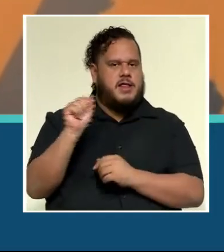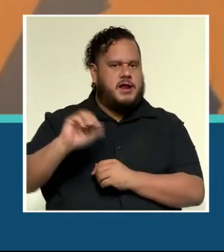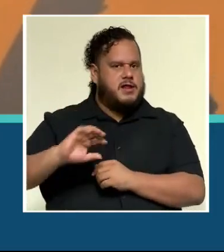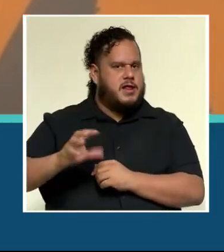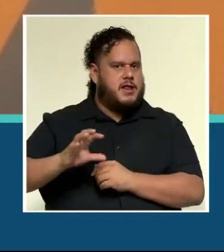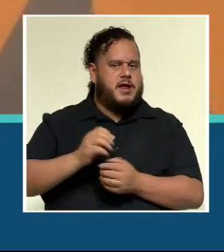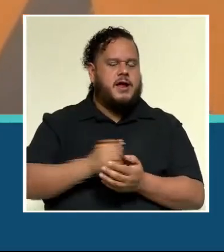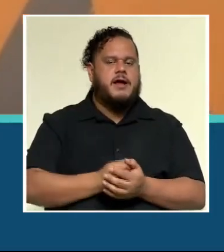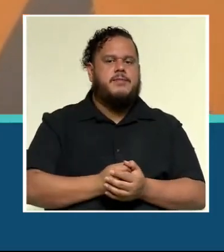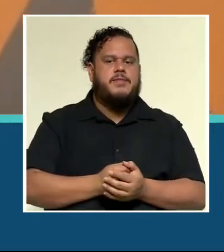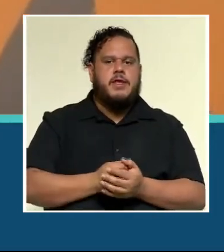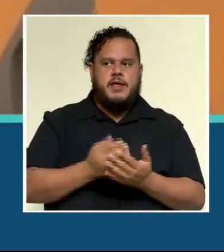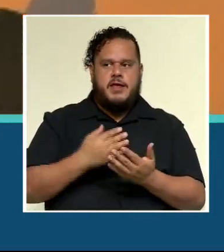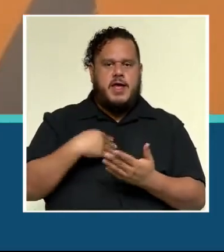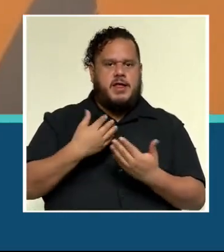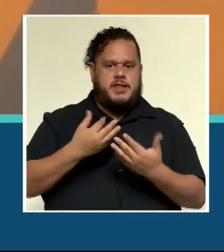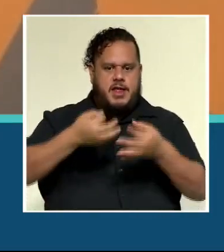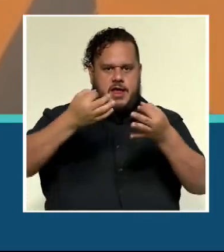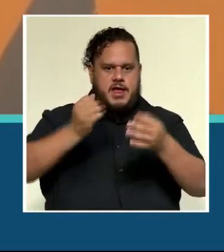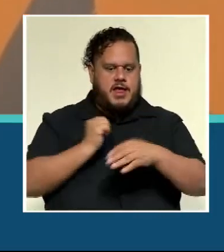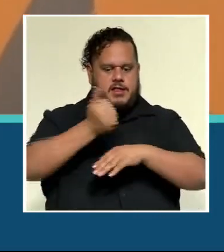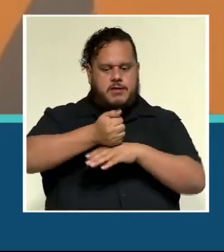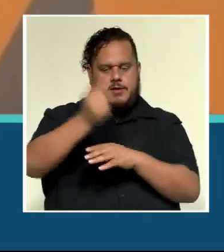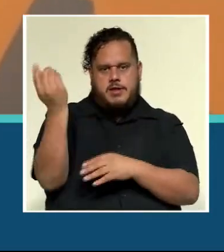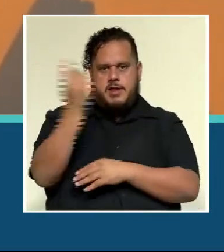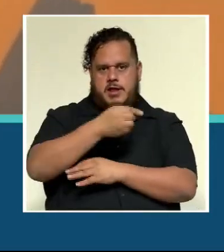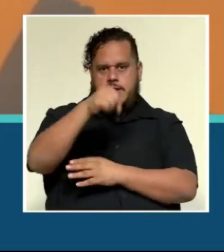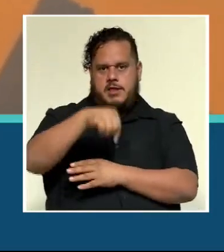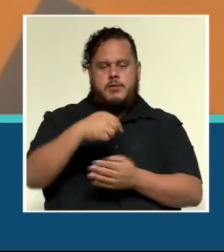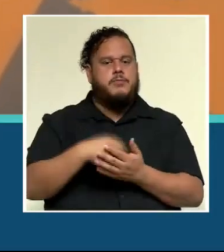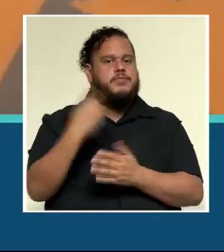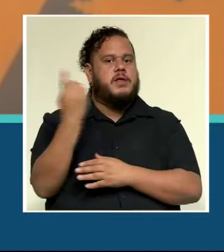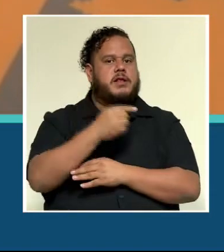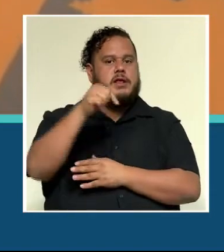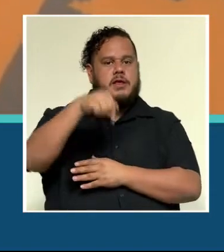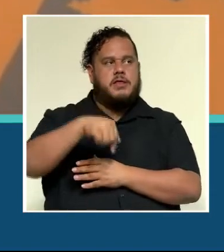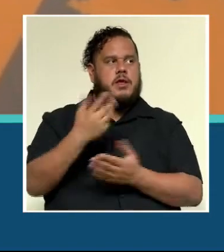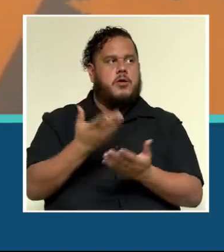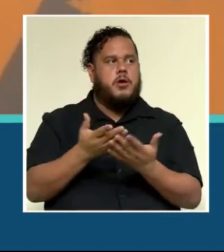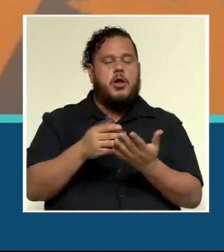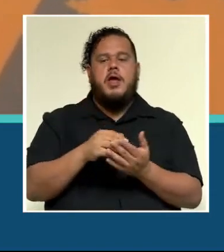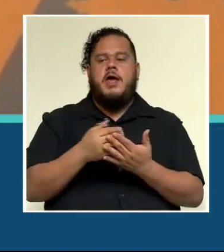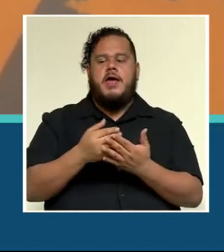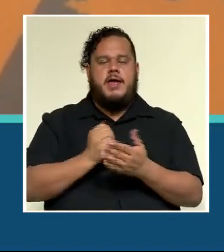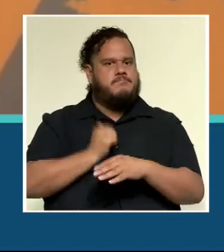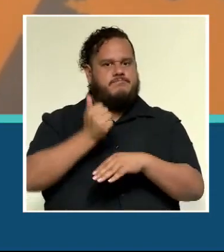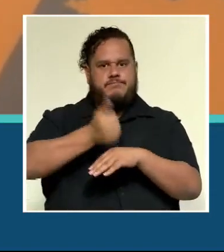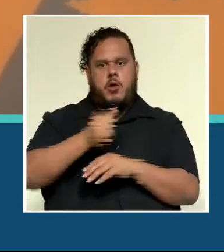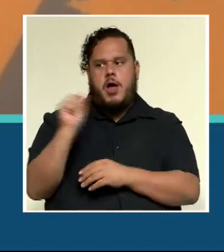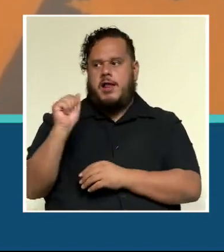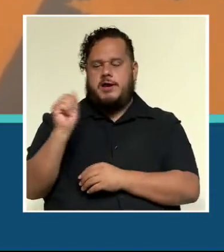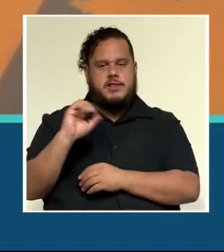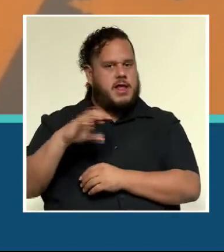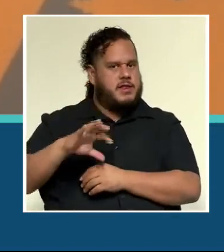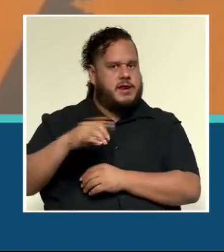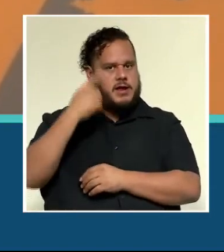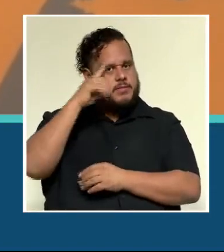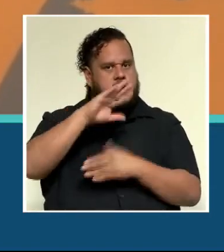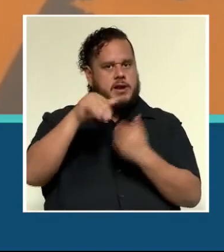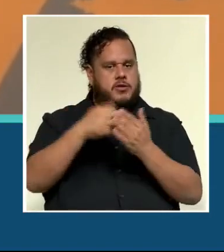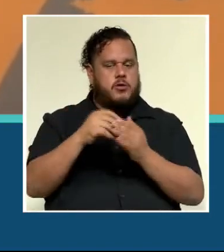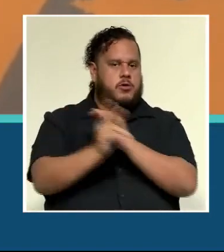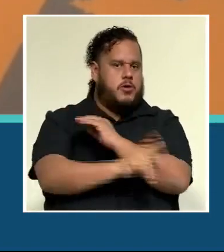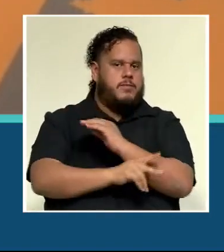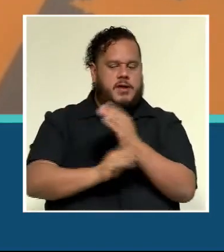Sigfredo, que se decreta el día de hoy. Bueno, el día de hoy se decretó un estado de alerta naranja para todo el país, efectivamente, mediante